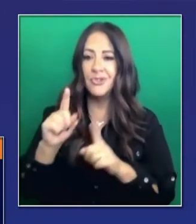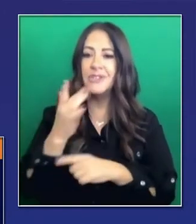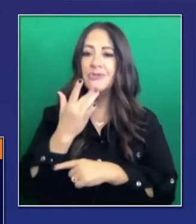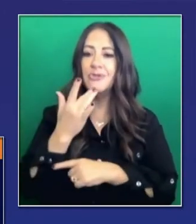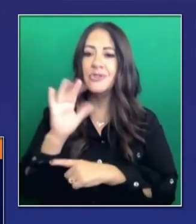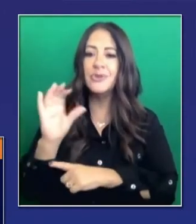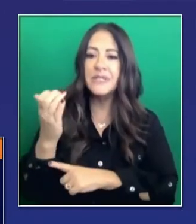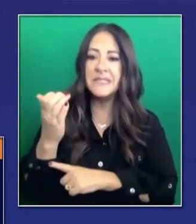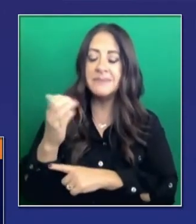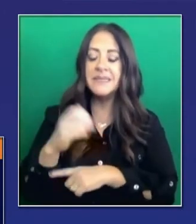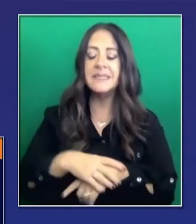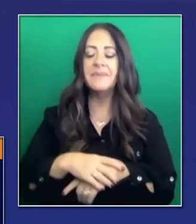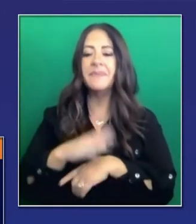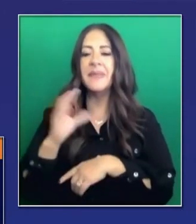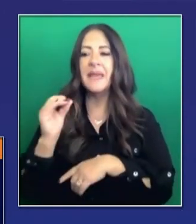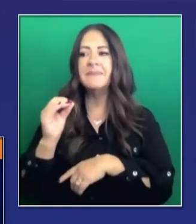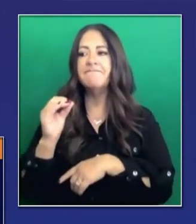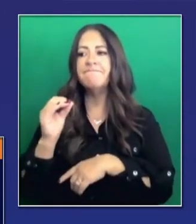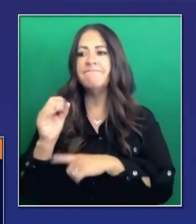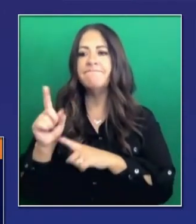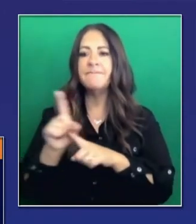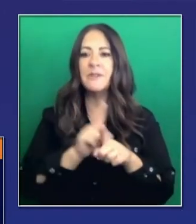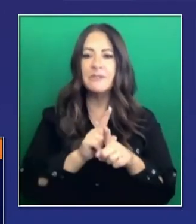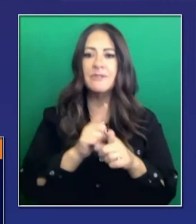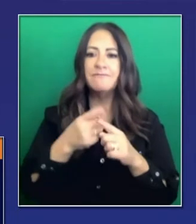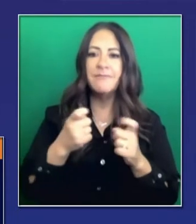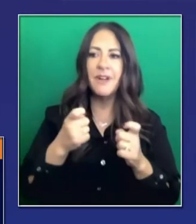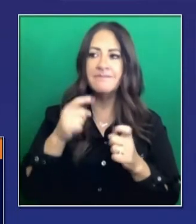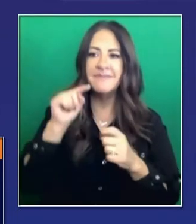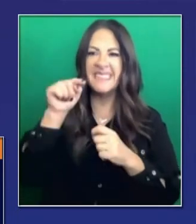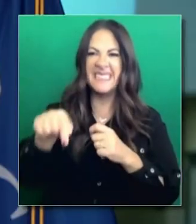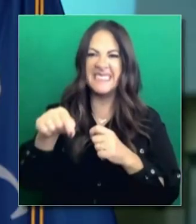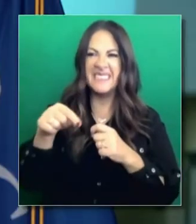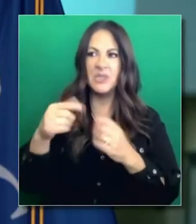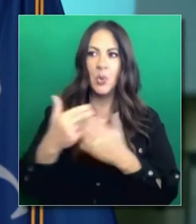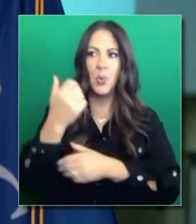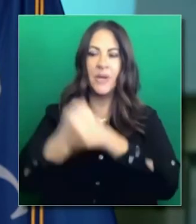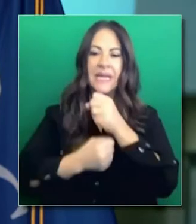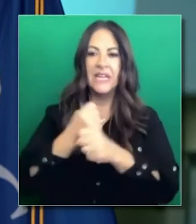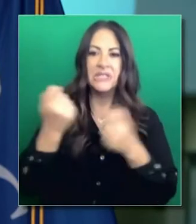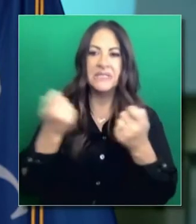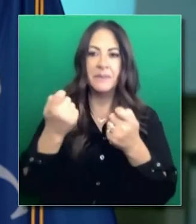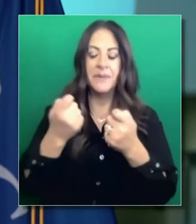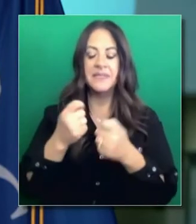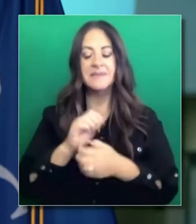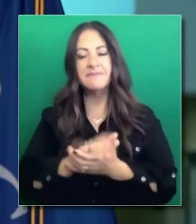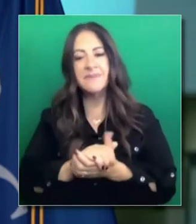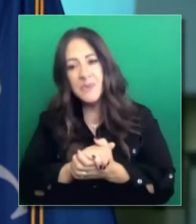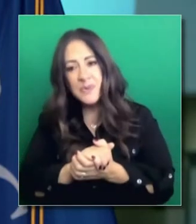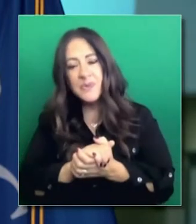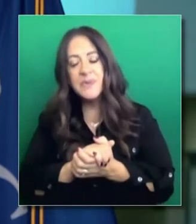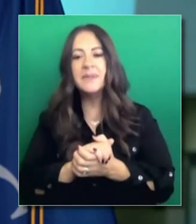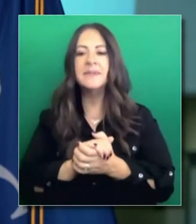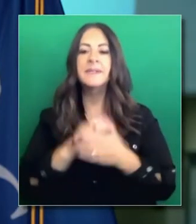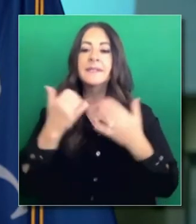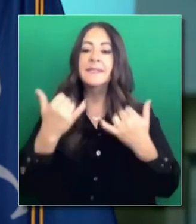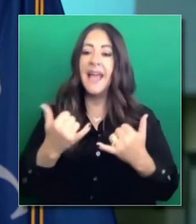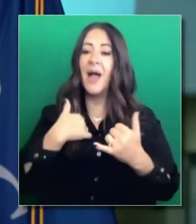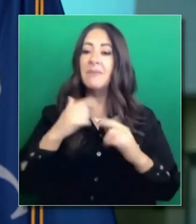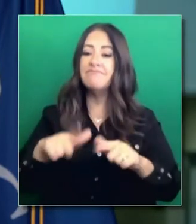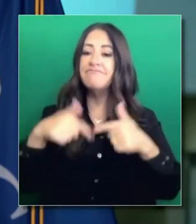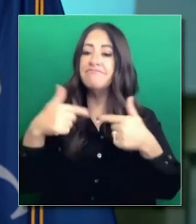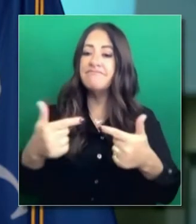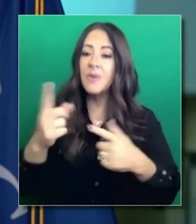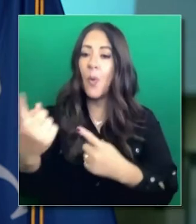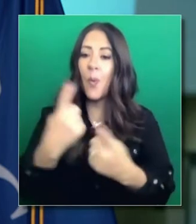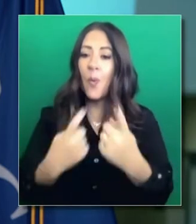Navidad. Espero que sea más modesto para el año nuevo, por nuestro cambio de comportamiento favorable. Espero que así sea. Y con